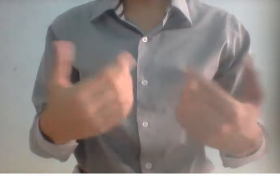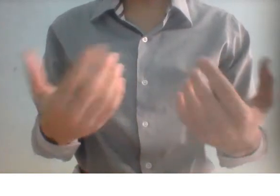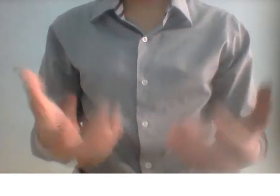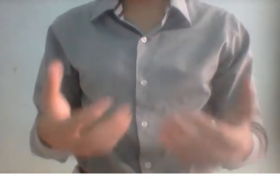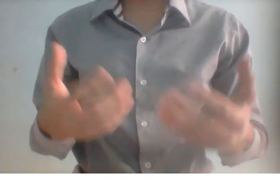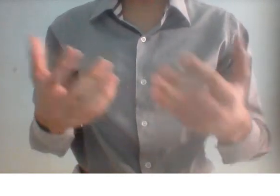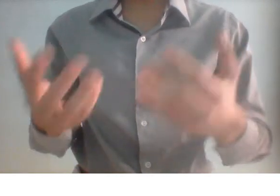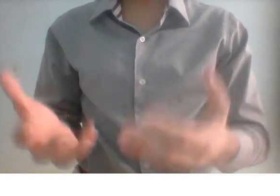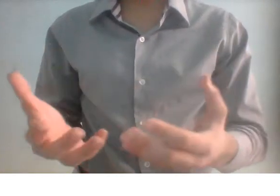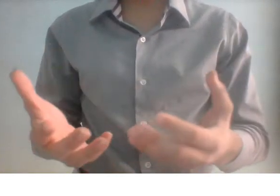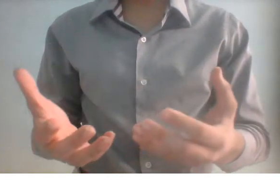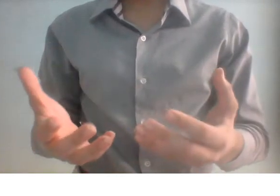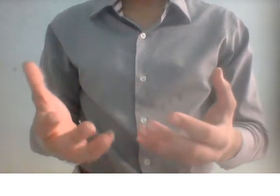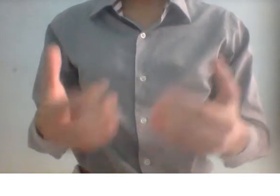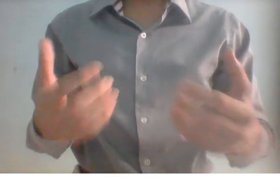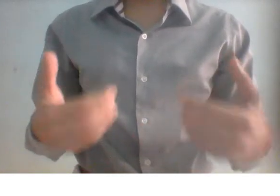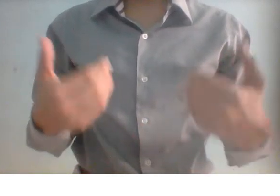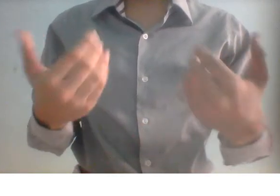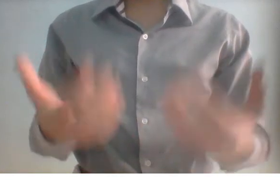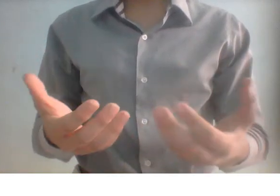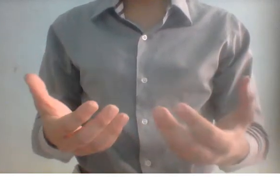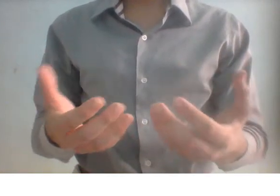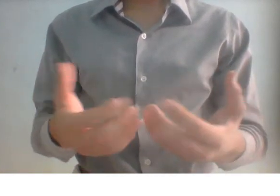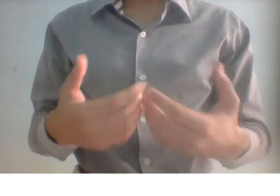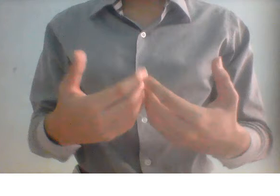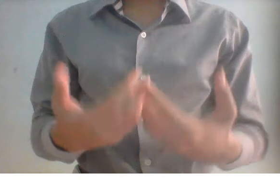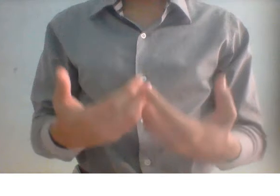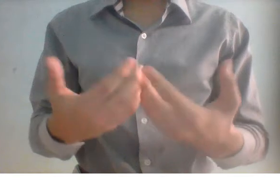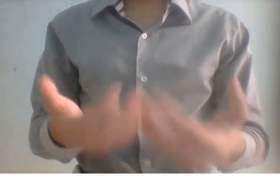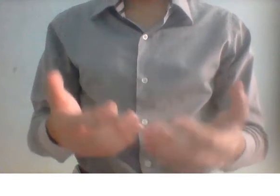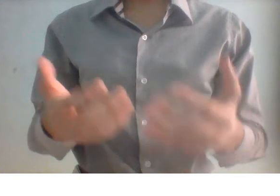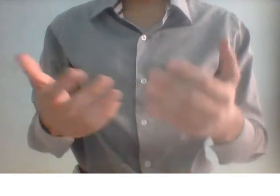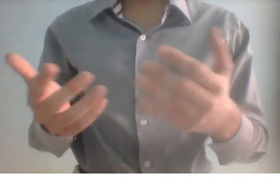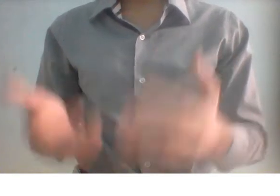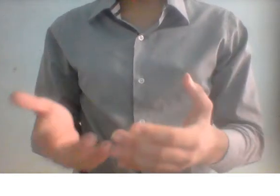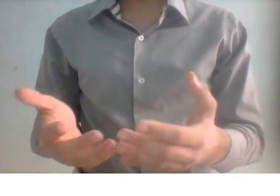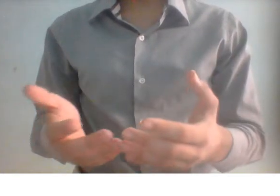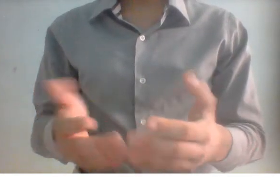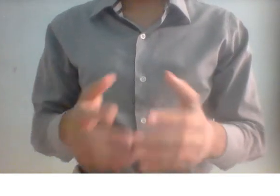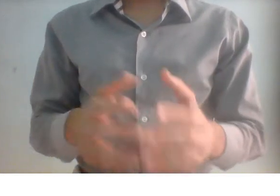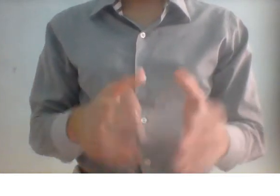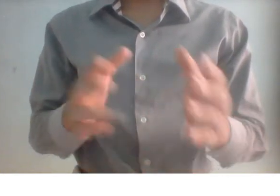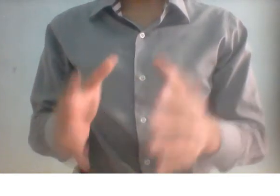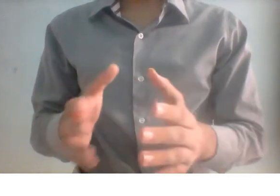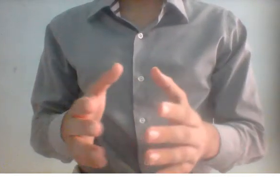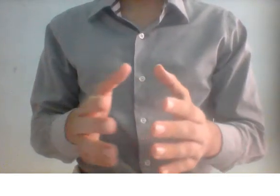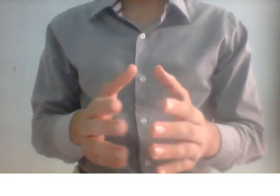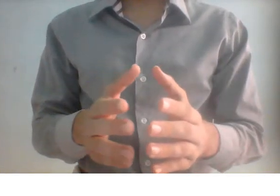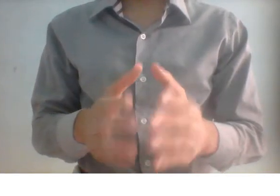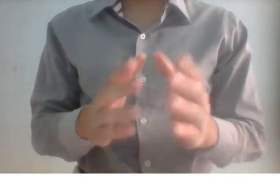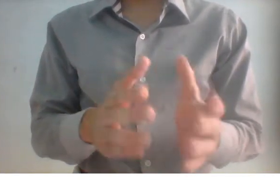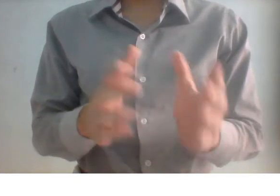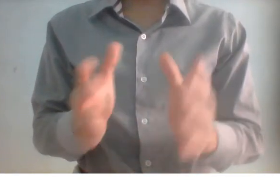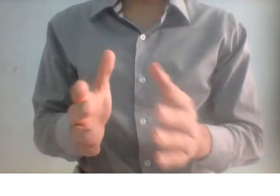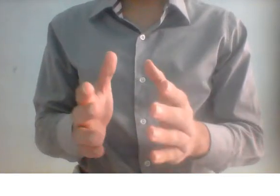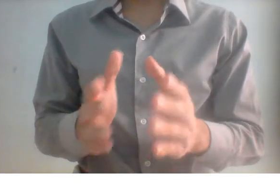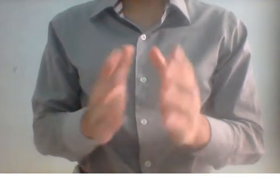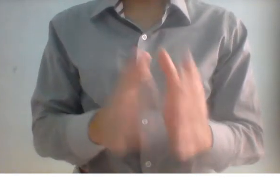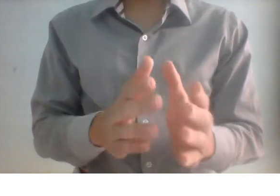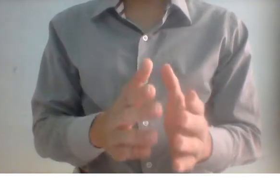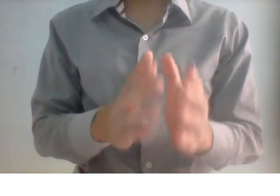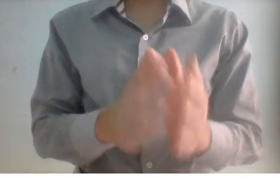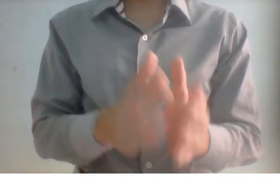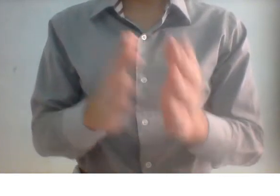Pemex tenga contratos a pérdida, también eso va a producir que Pemex deje de ser competitivo, que incluso en la actualidad se está tratando